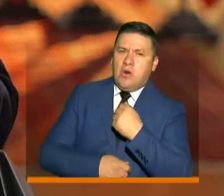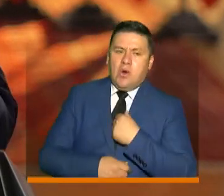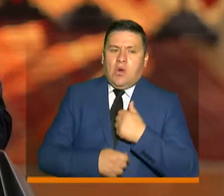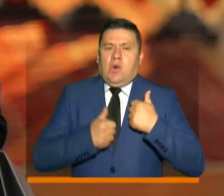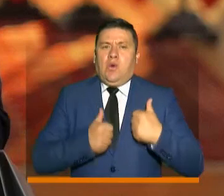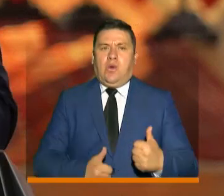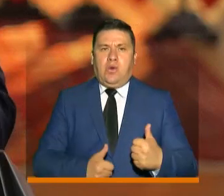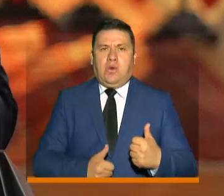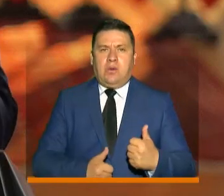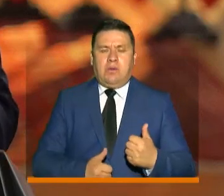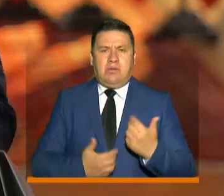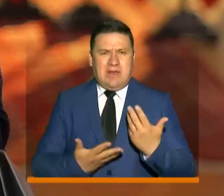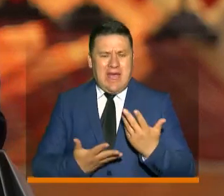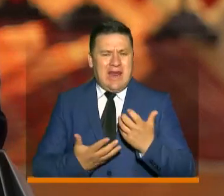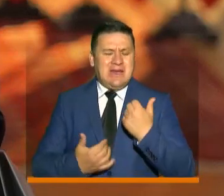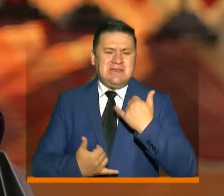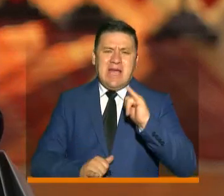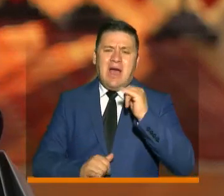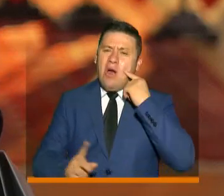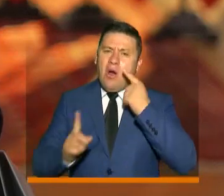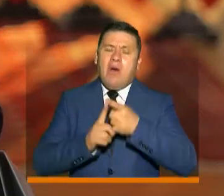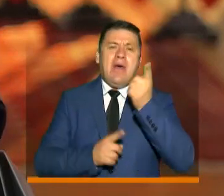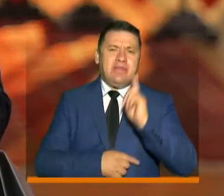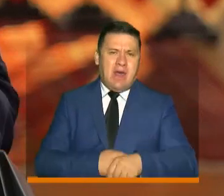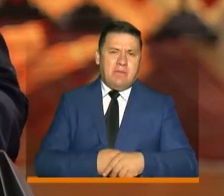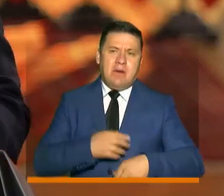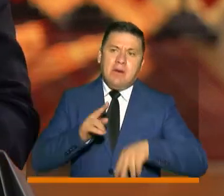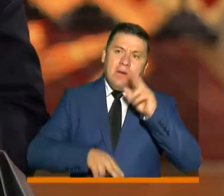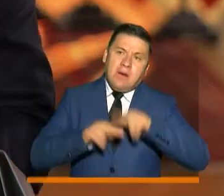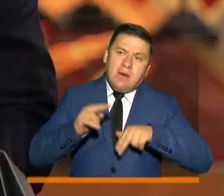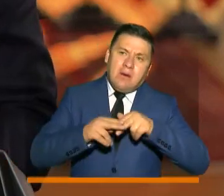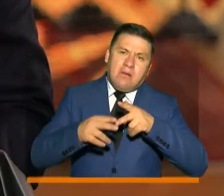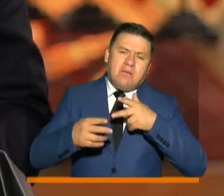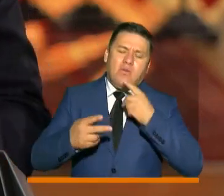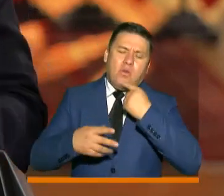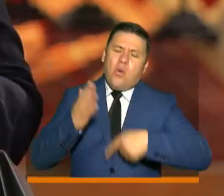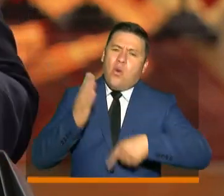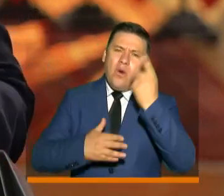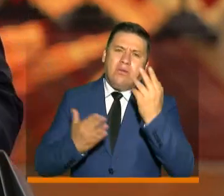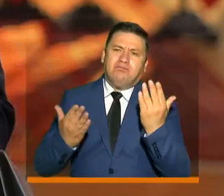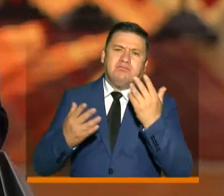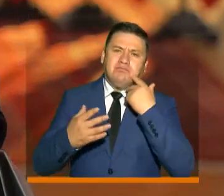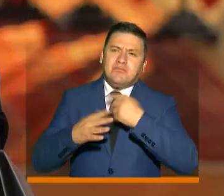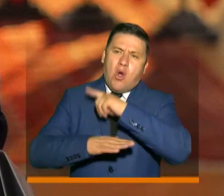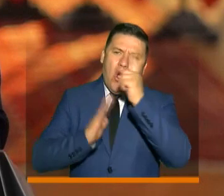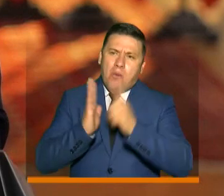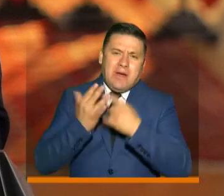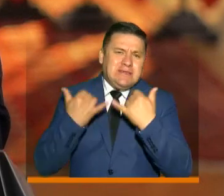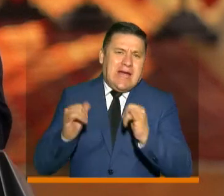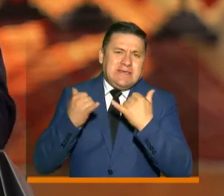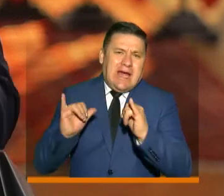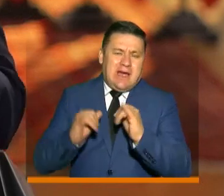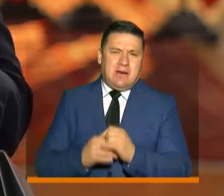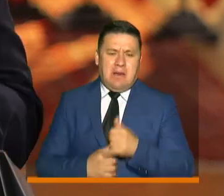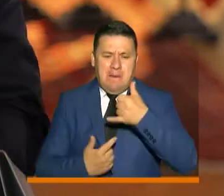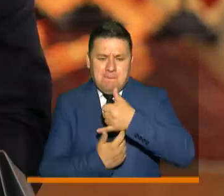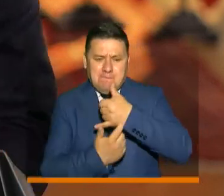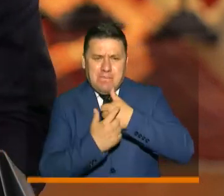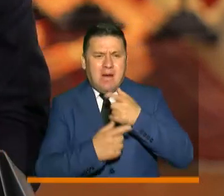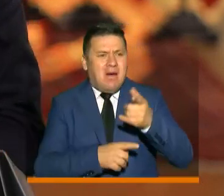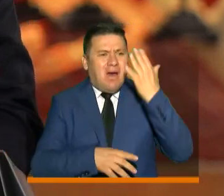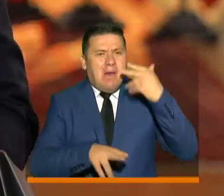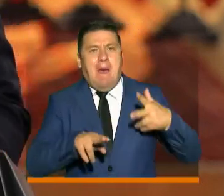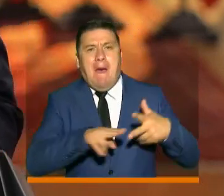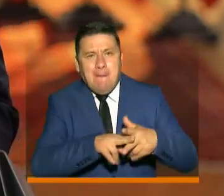objetivo de concluir concluir concluir nos ha permitido conectar muchos territorios y conecta a los